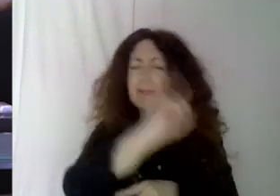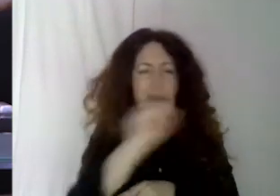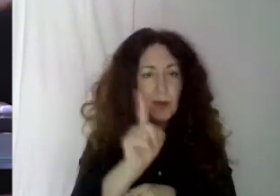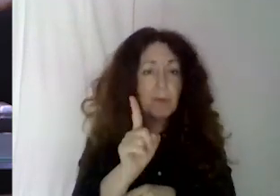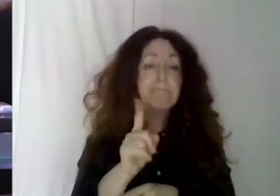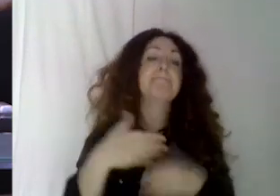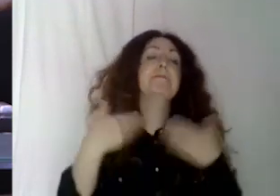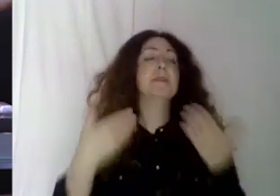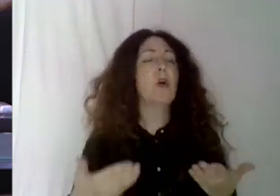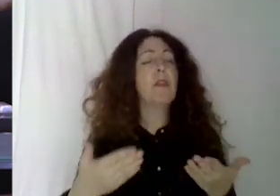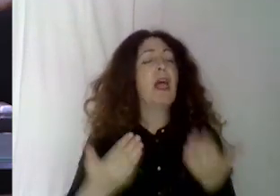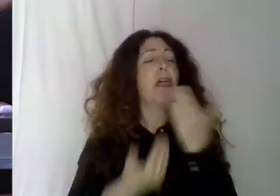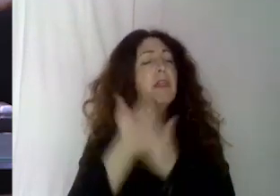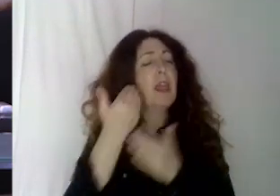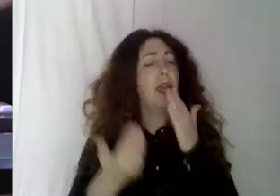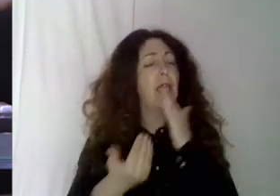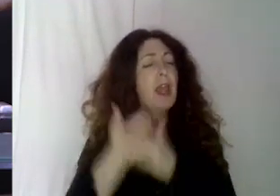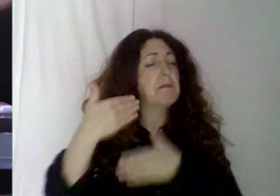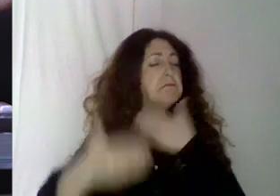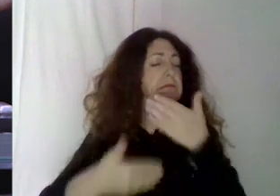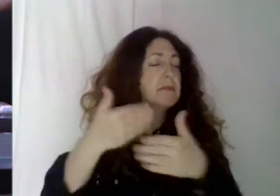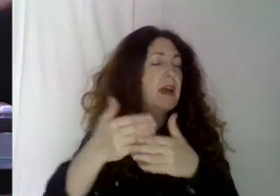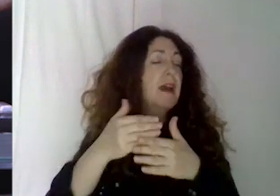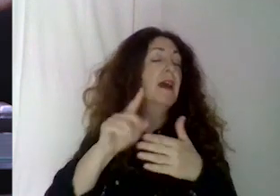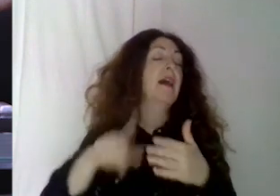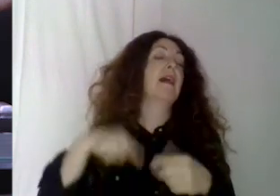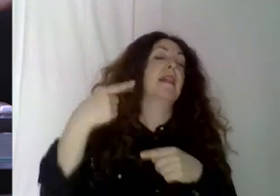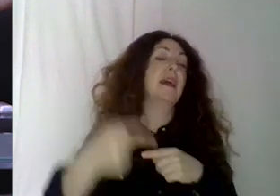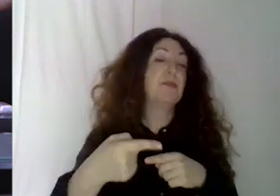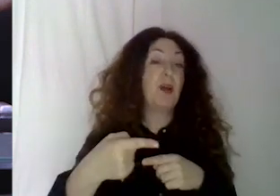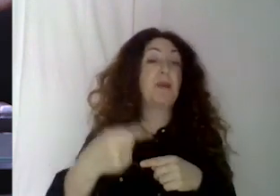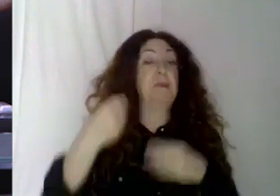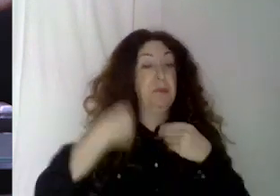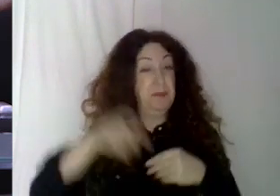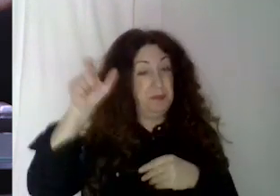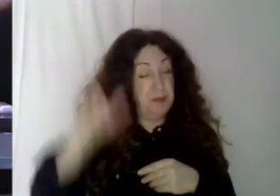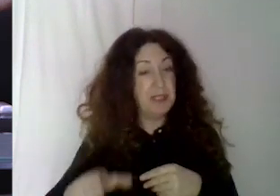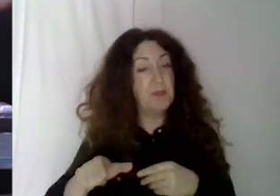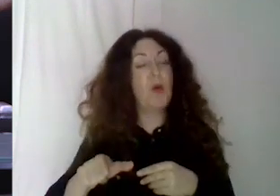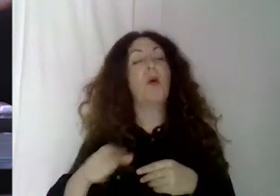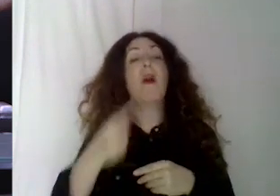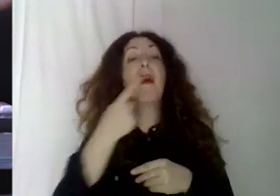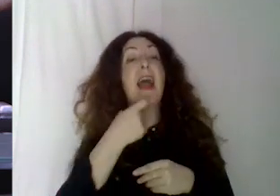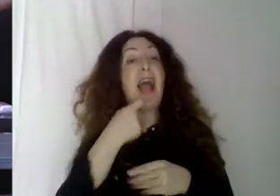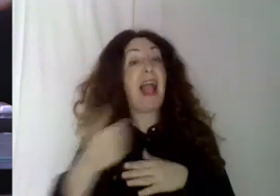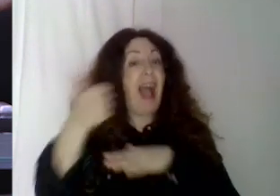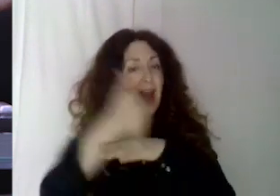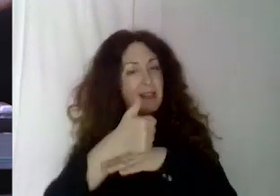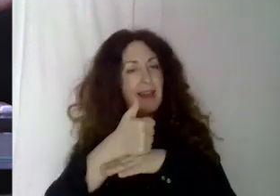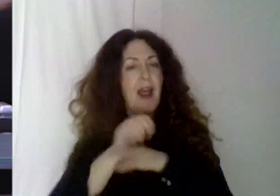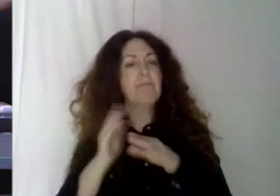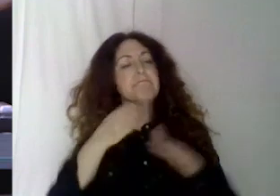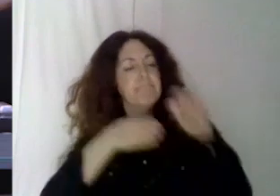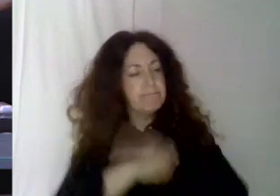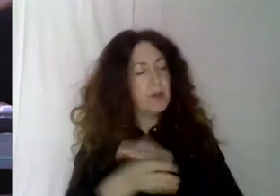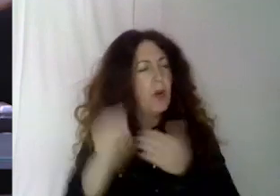encargo si me vendes este cuadro. Y entonces Caravaggio, que tenía su carácter, le dice, acepto el encargo encantado, pero no te lo